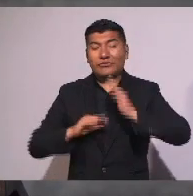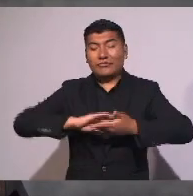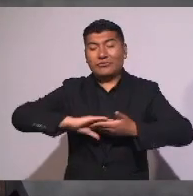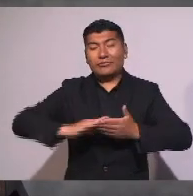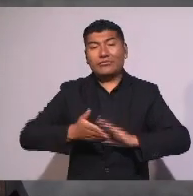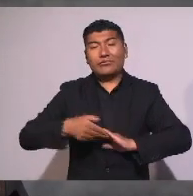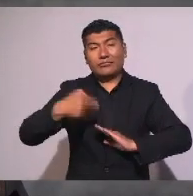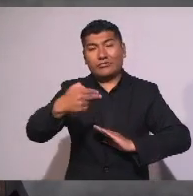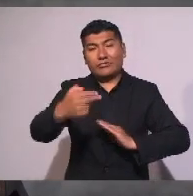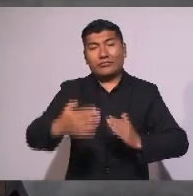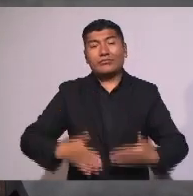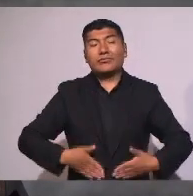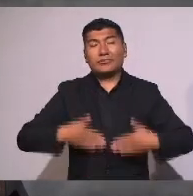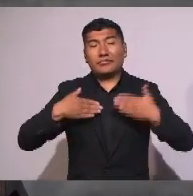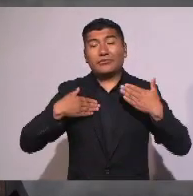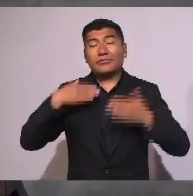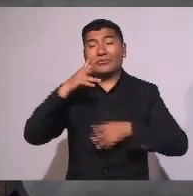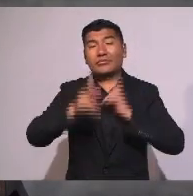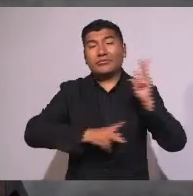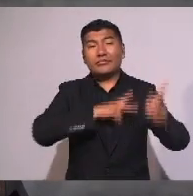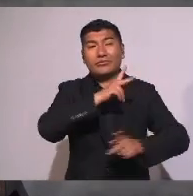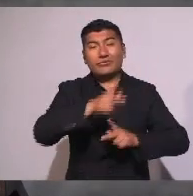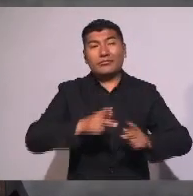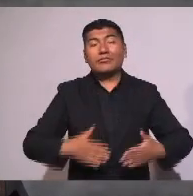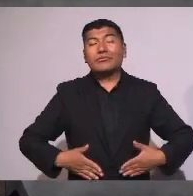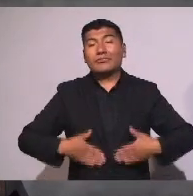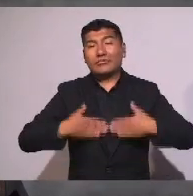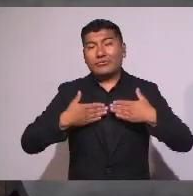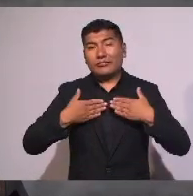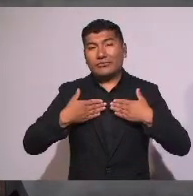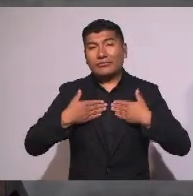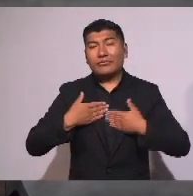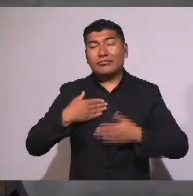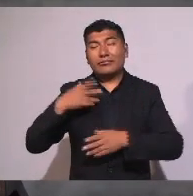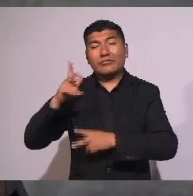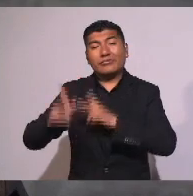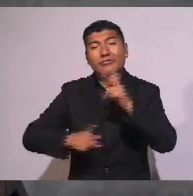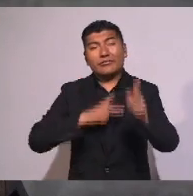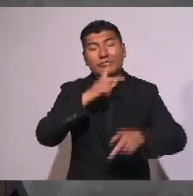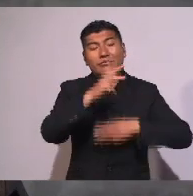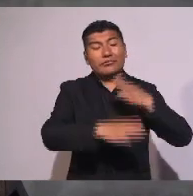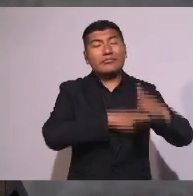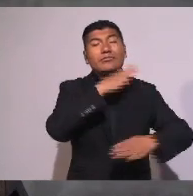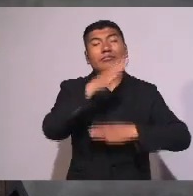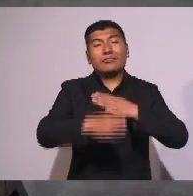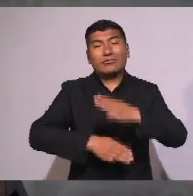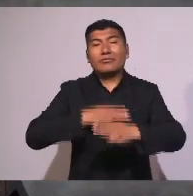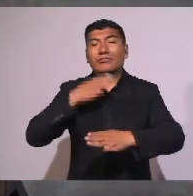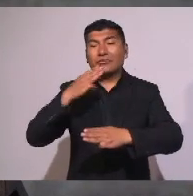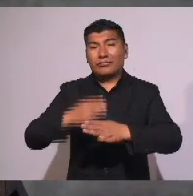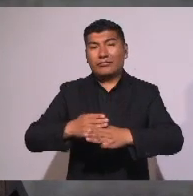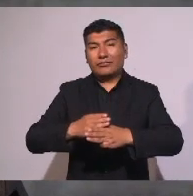la vida de los hombres, en la vida de la gente, del mundo.